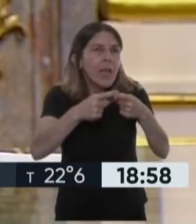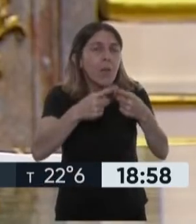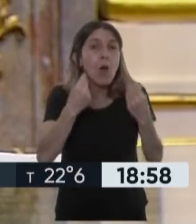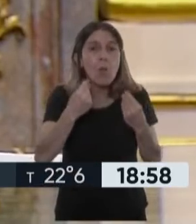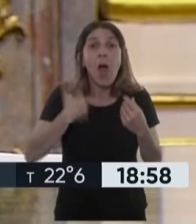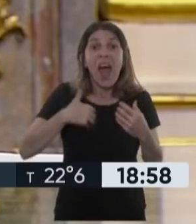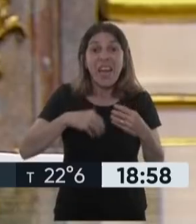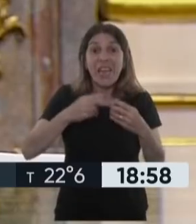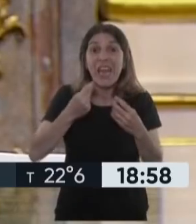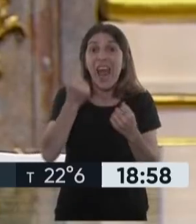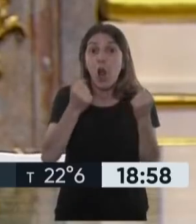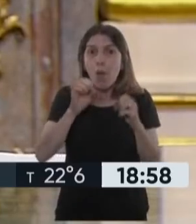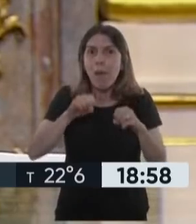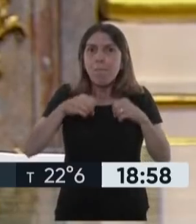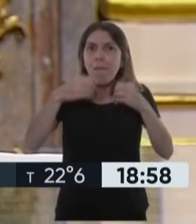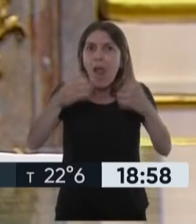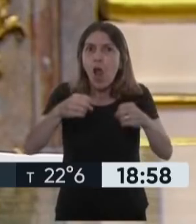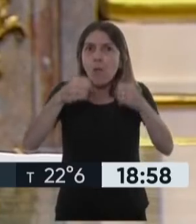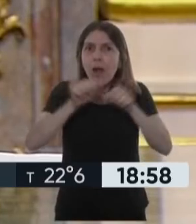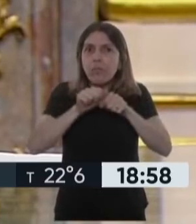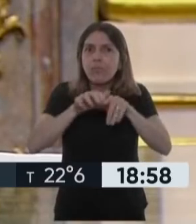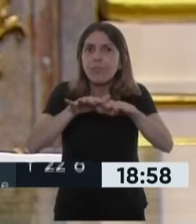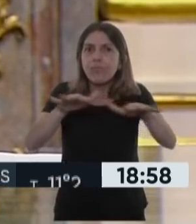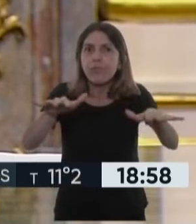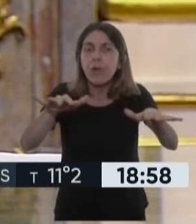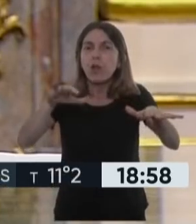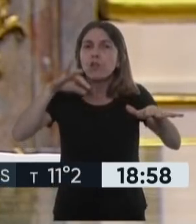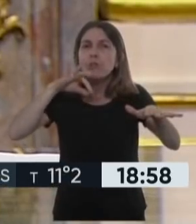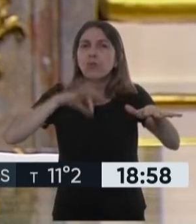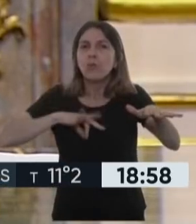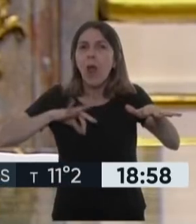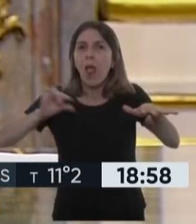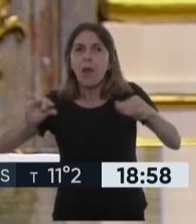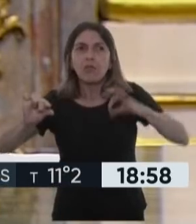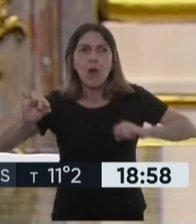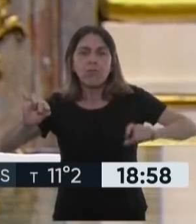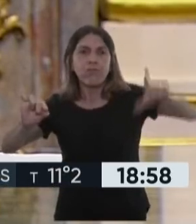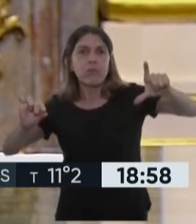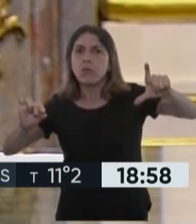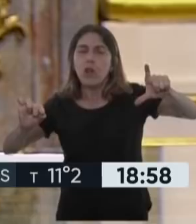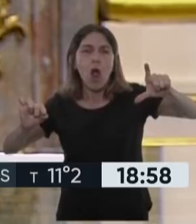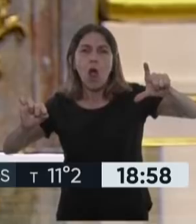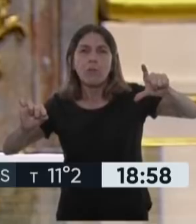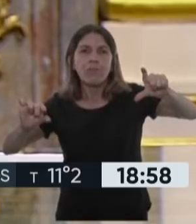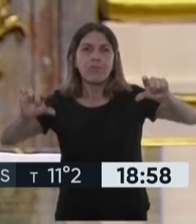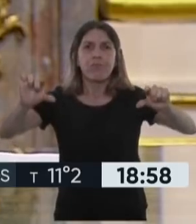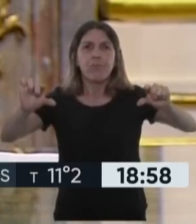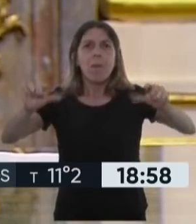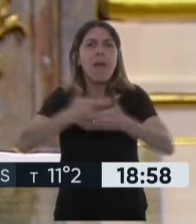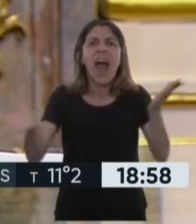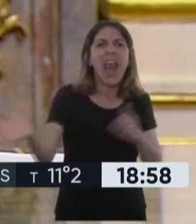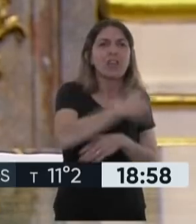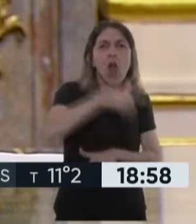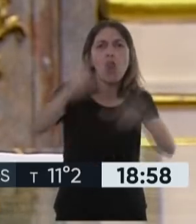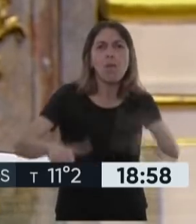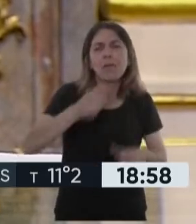Argentina sea compartido y no sea un crecimiento del cual se beneficien solo unos pocos, que le llegue a todas las trabajadoras y a los trabajadores de nuestro país,